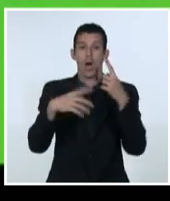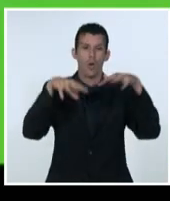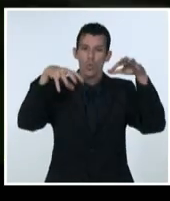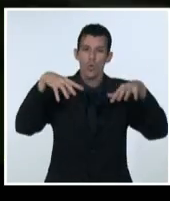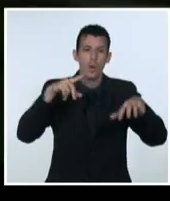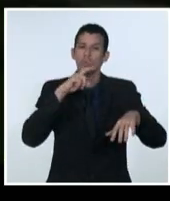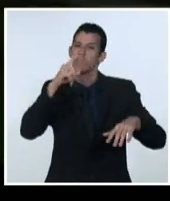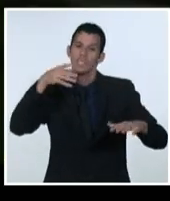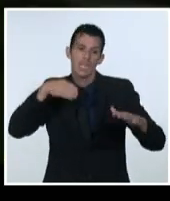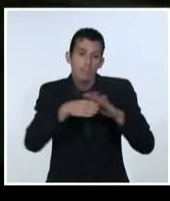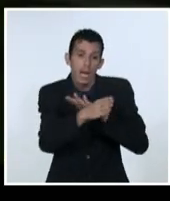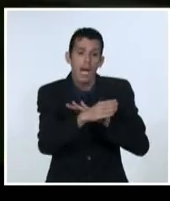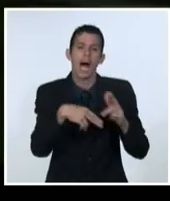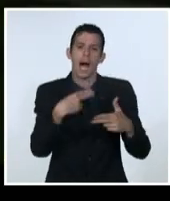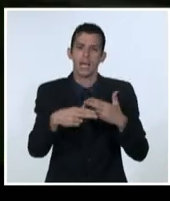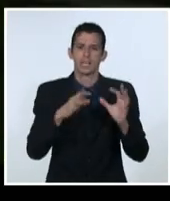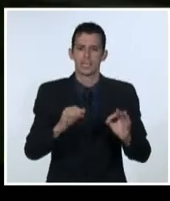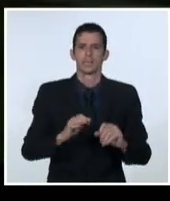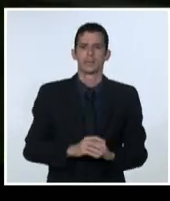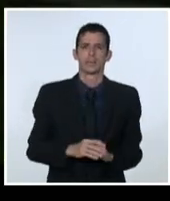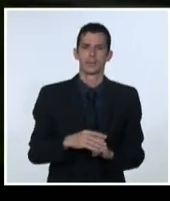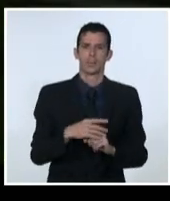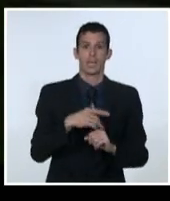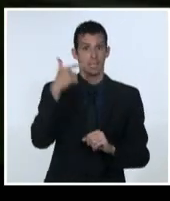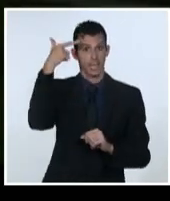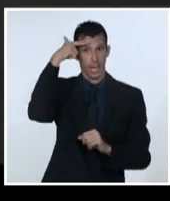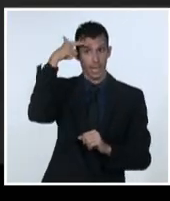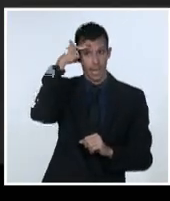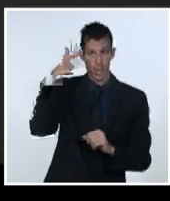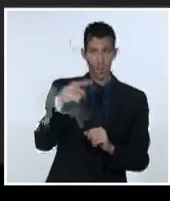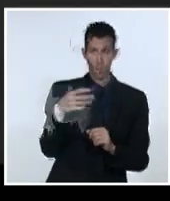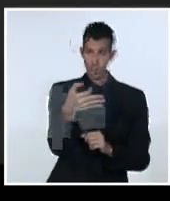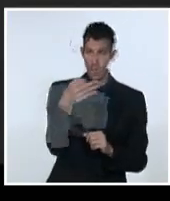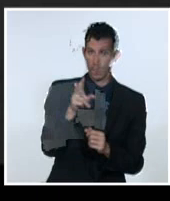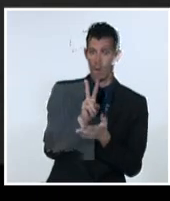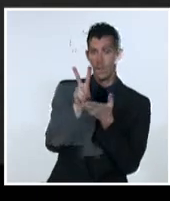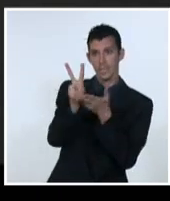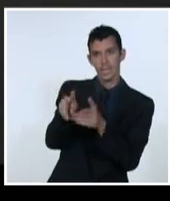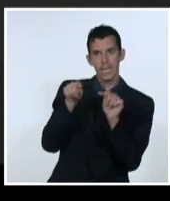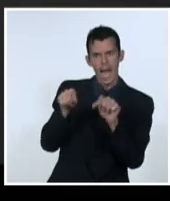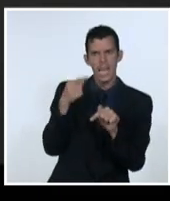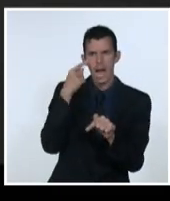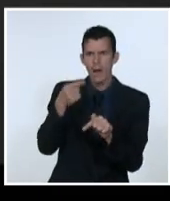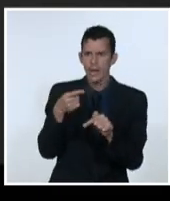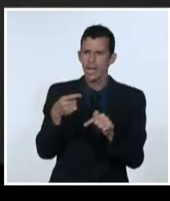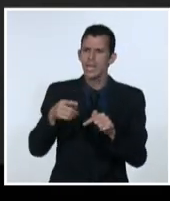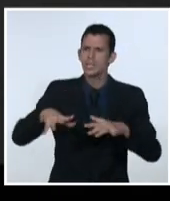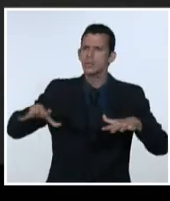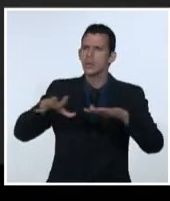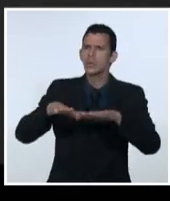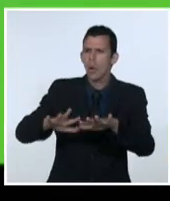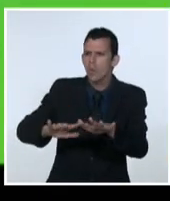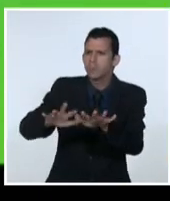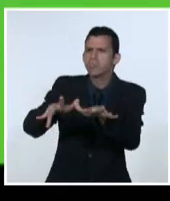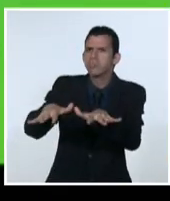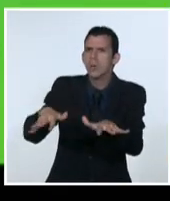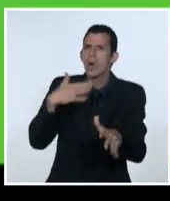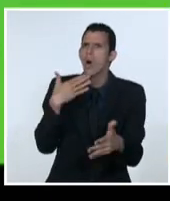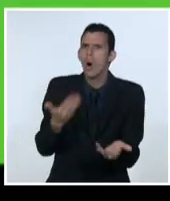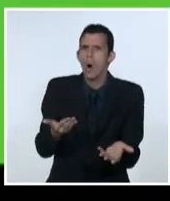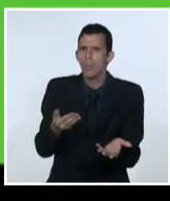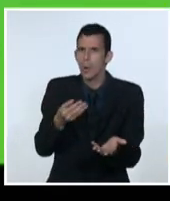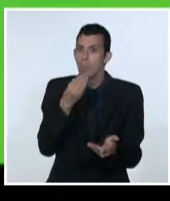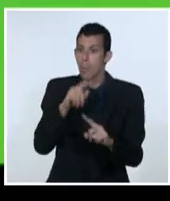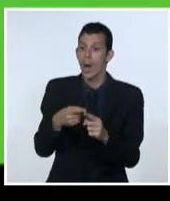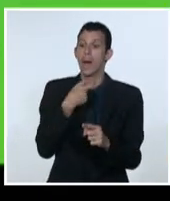de las cuencas y la situación hidrometeorológica de estos municipios por la relación que tienen con el nuestro además el ganado